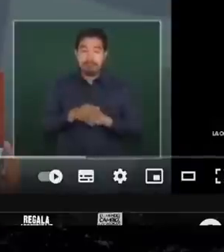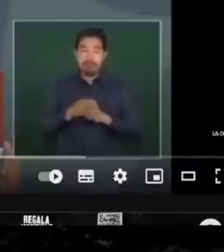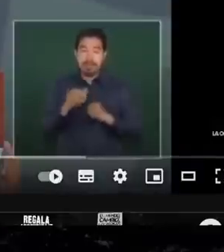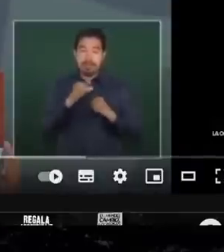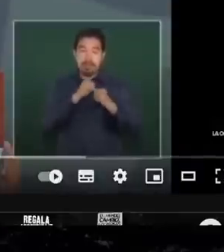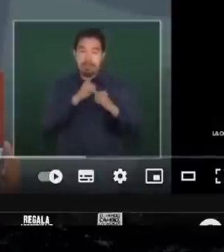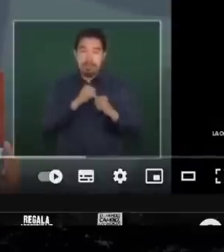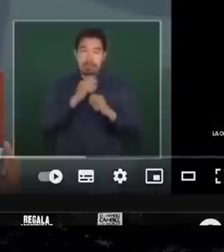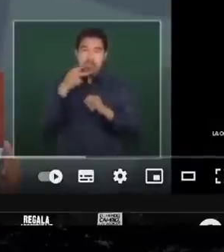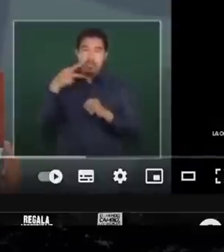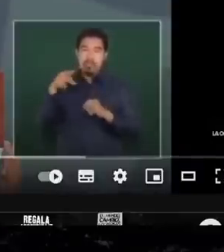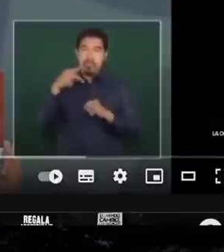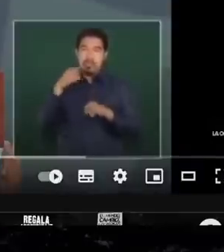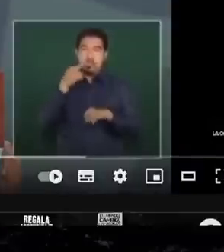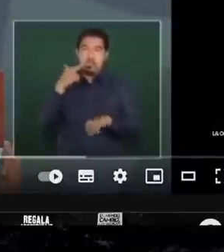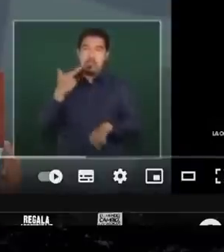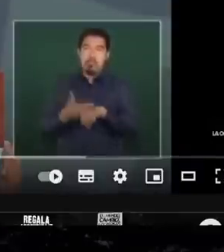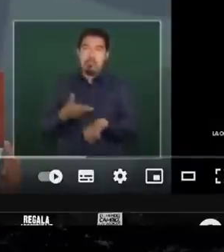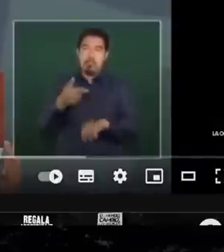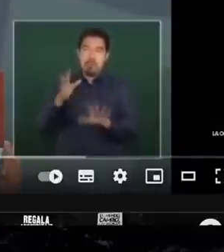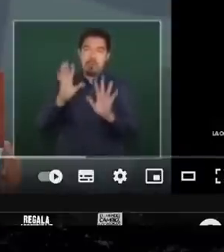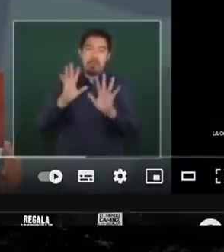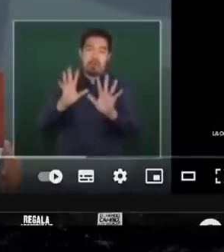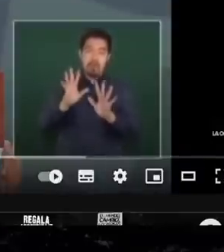Resolverlo la autoridad competente.